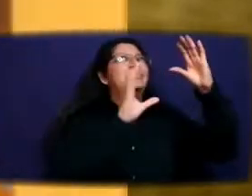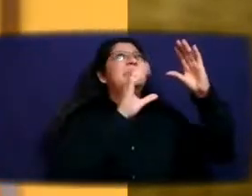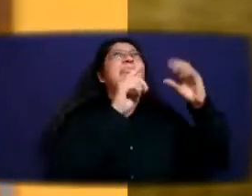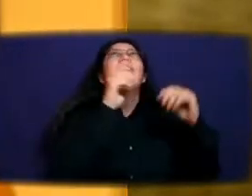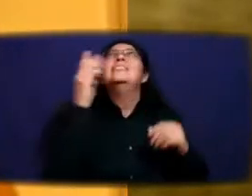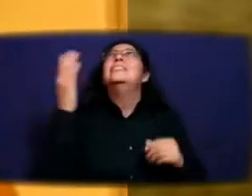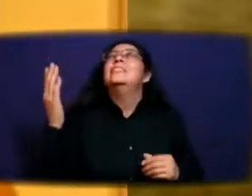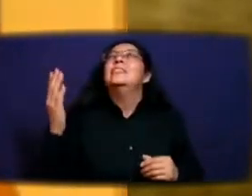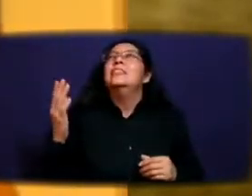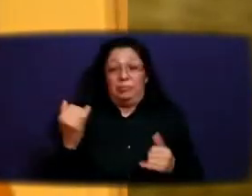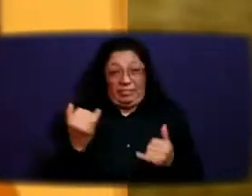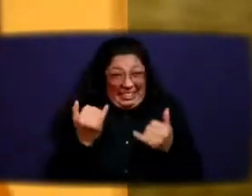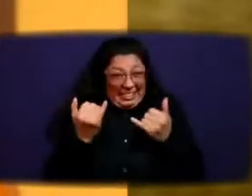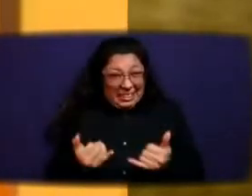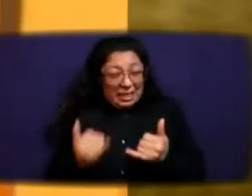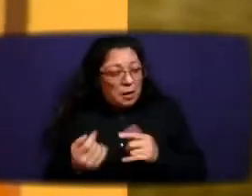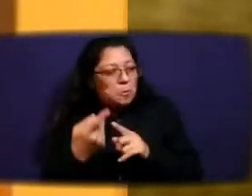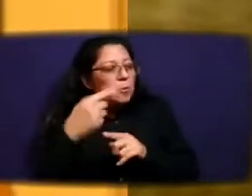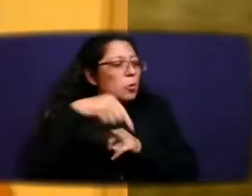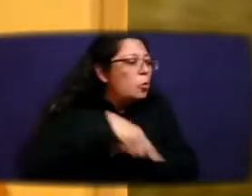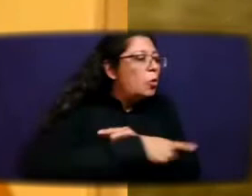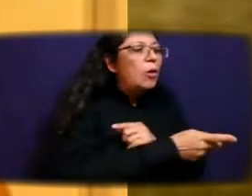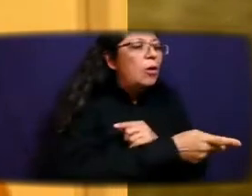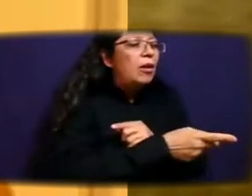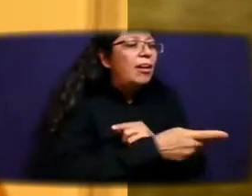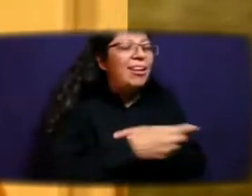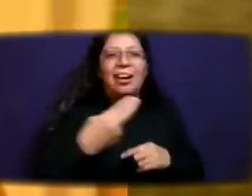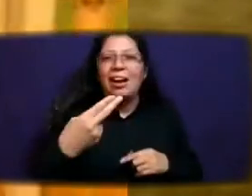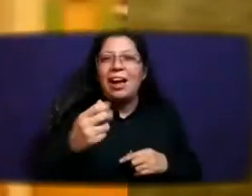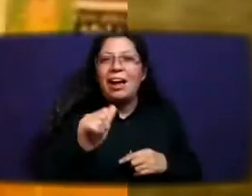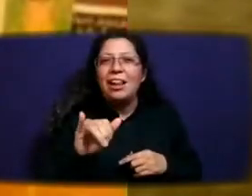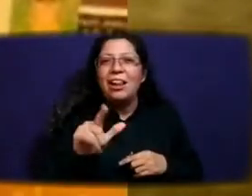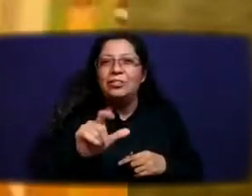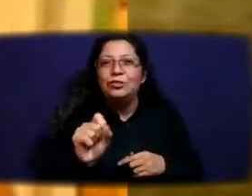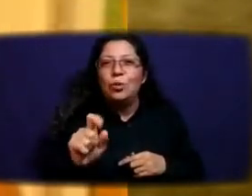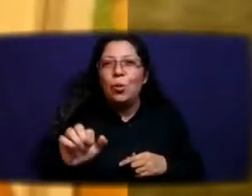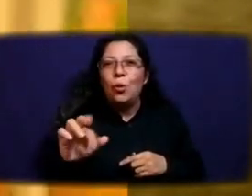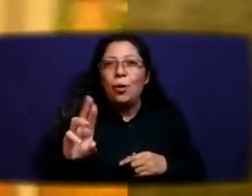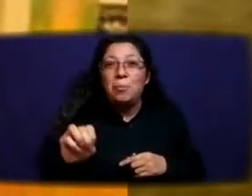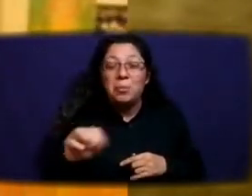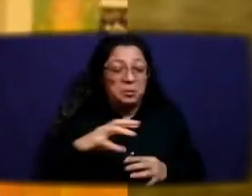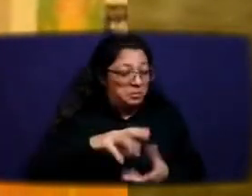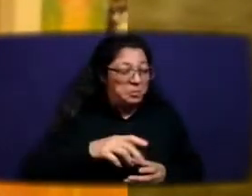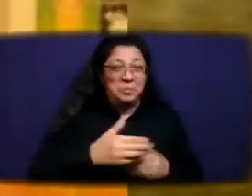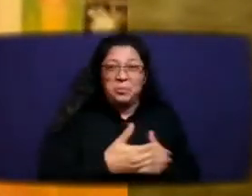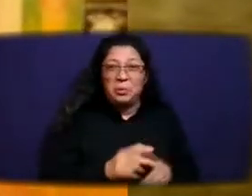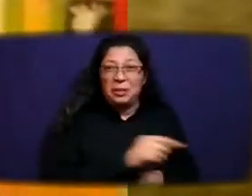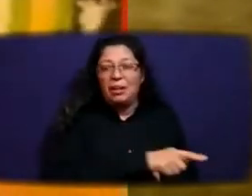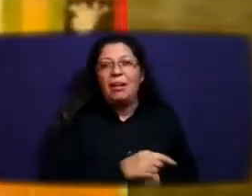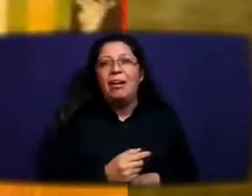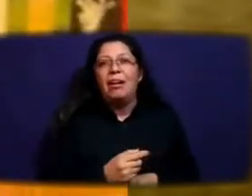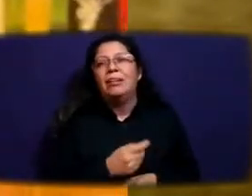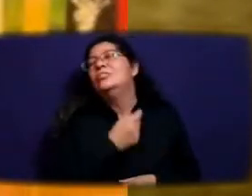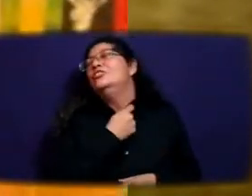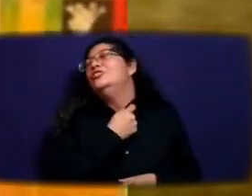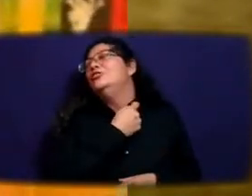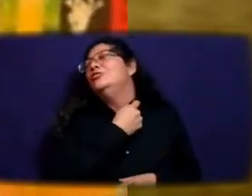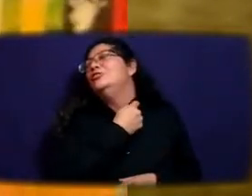Como en este momento, Hailstorm está en el cuarto de lavado terminando su